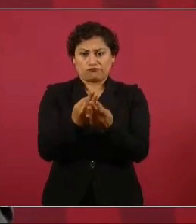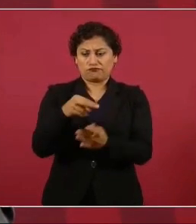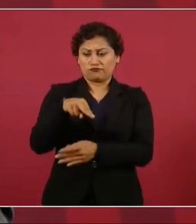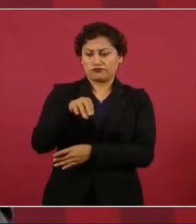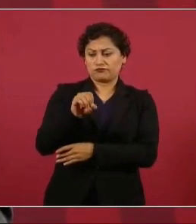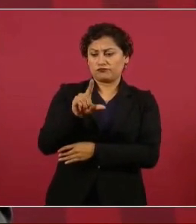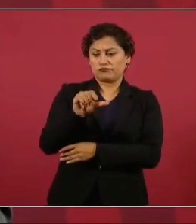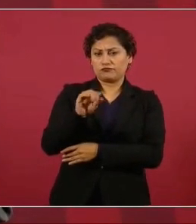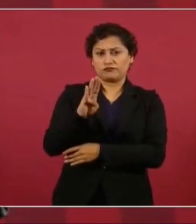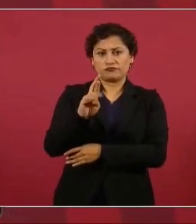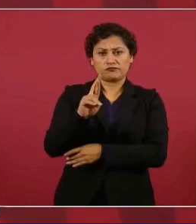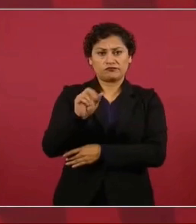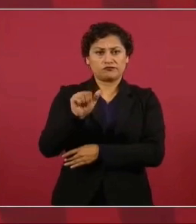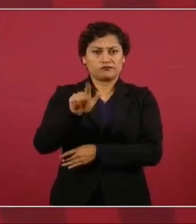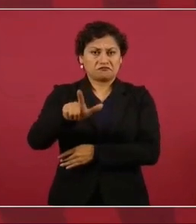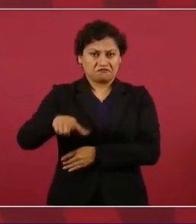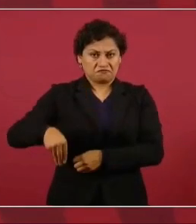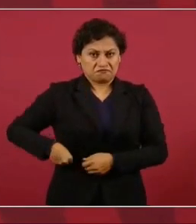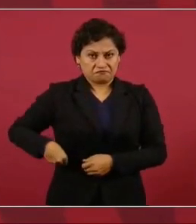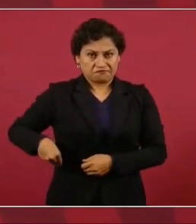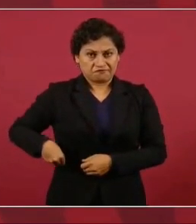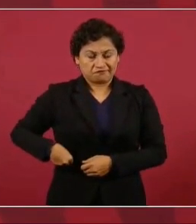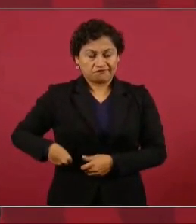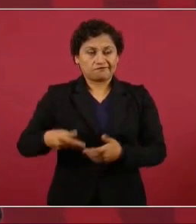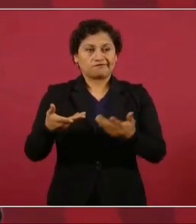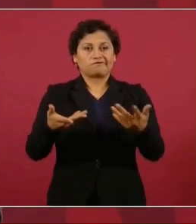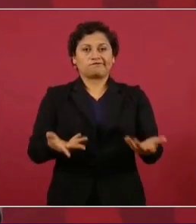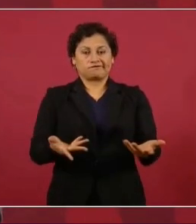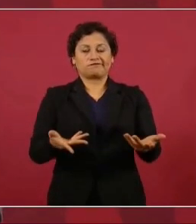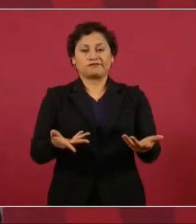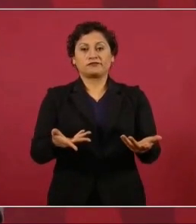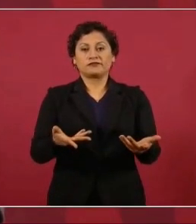Entonces, para desviar la atención,